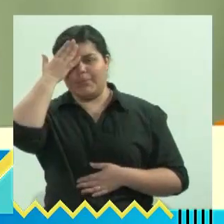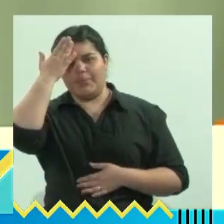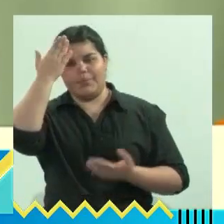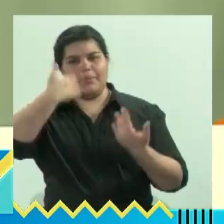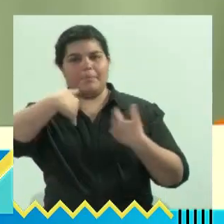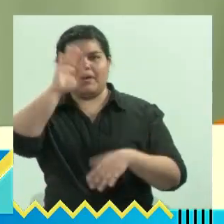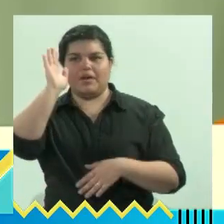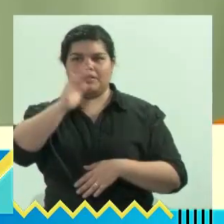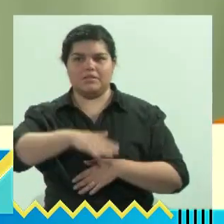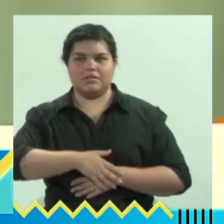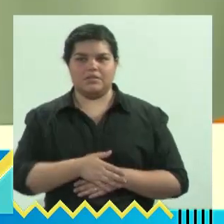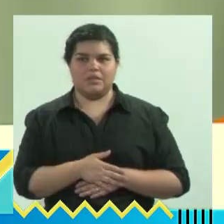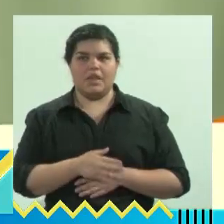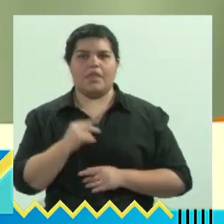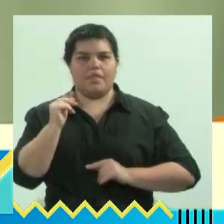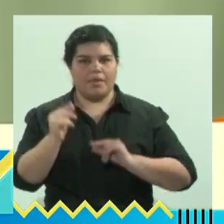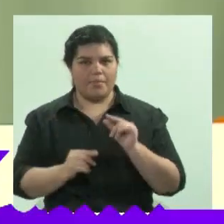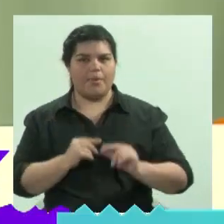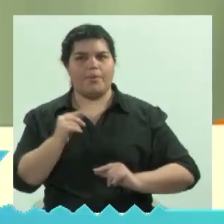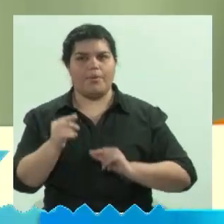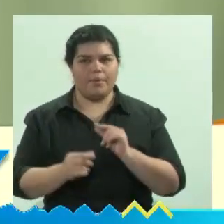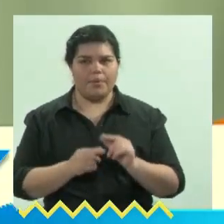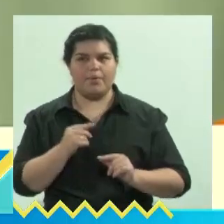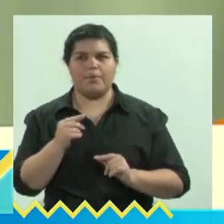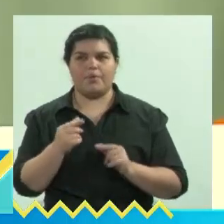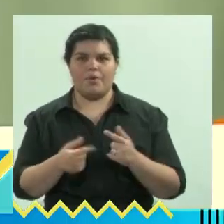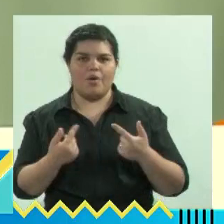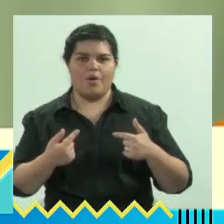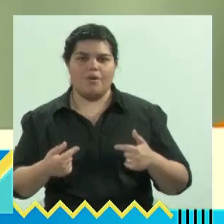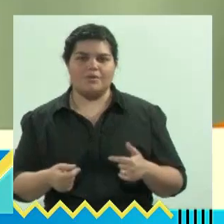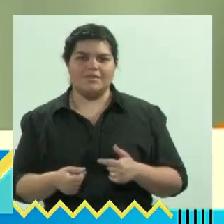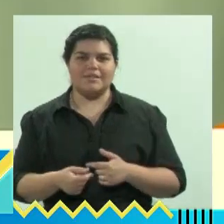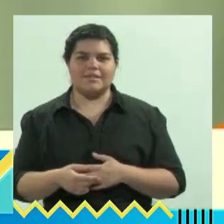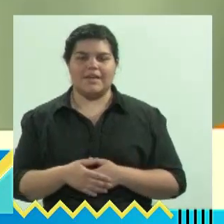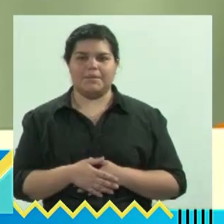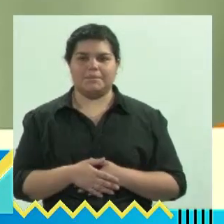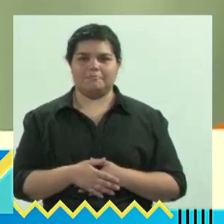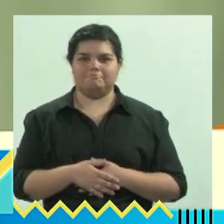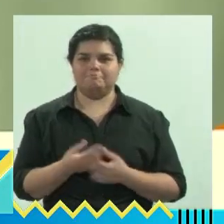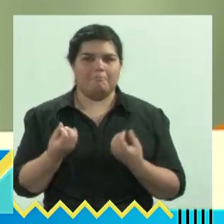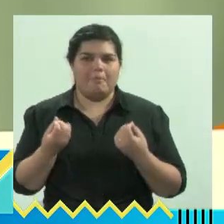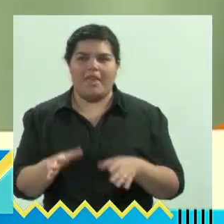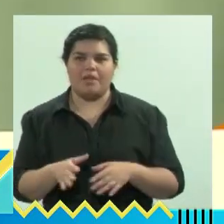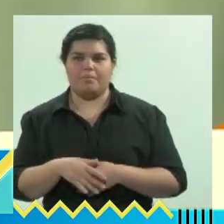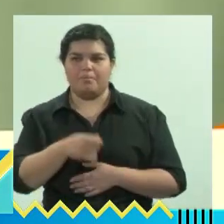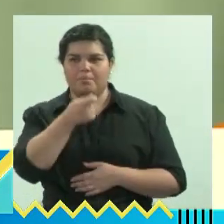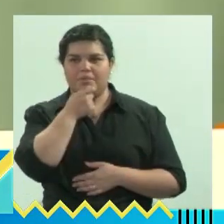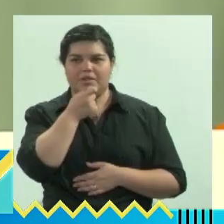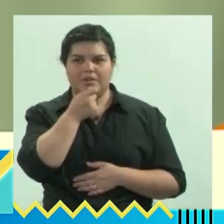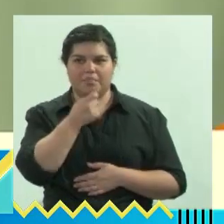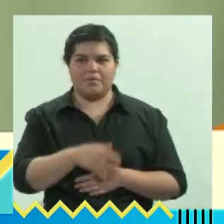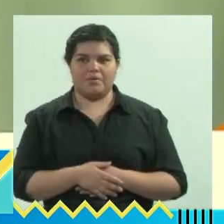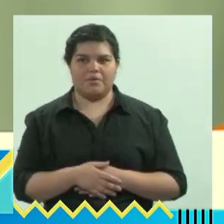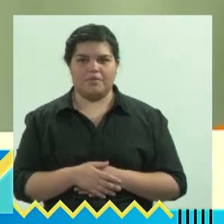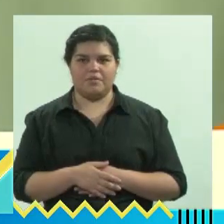un arte, ha perdido con el tiempo, o sea, con el tiempo va perdiendo la inocencia. Por ejemplo, si hoy nosotros vemos la película It